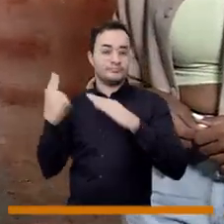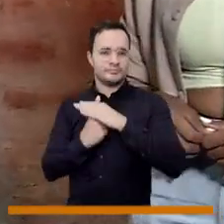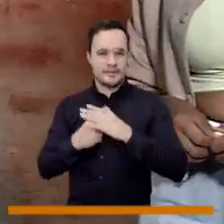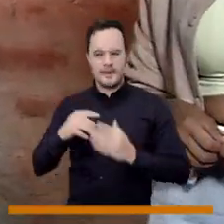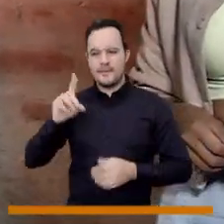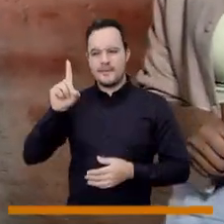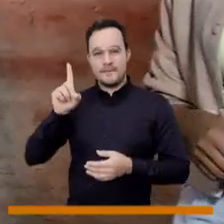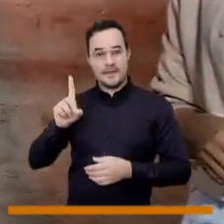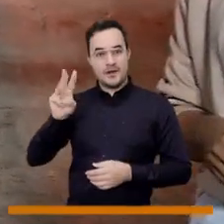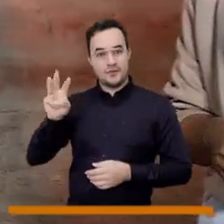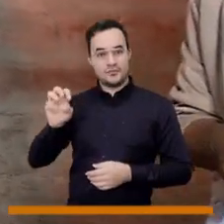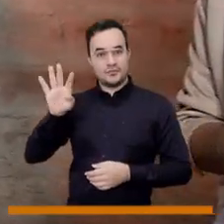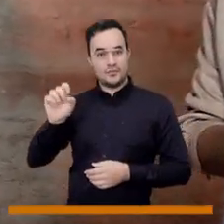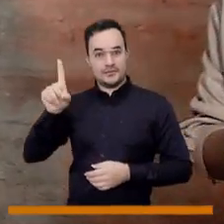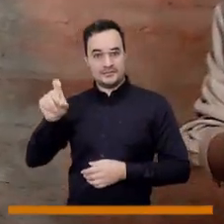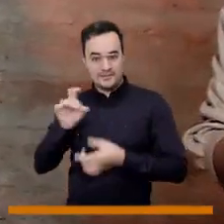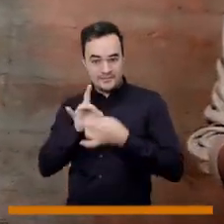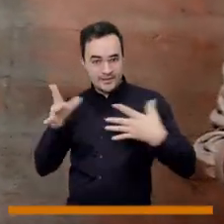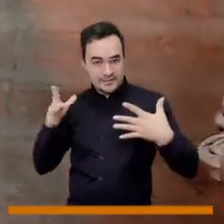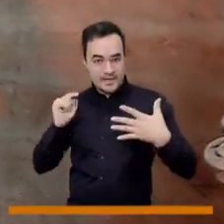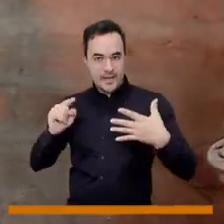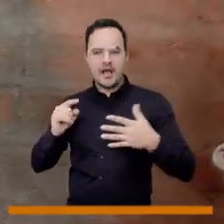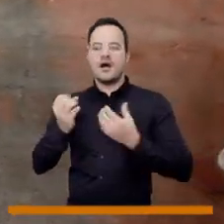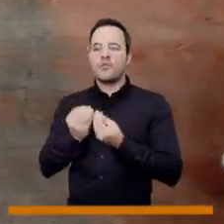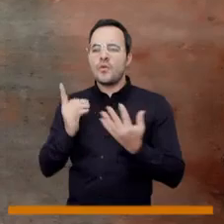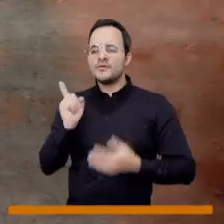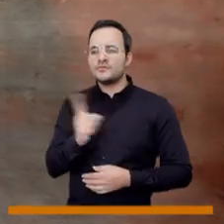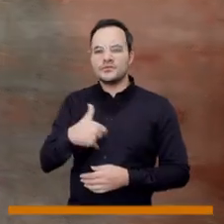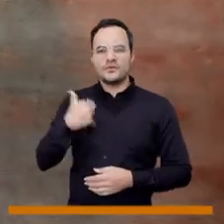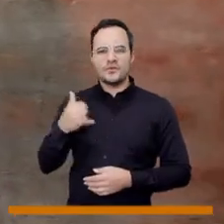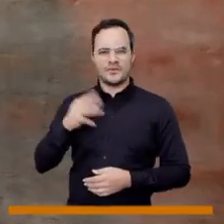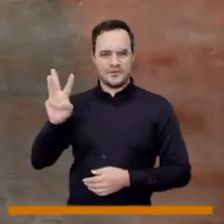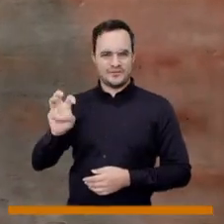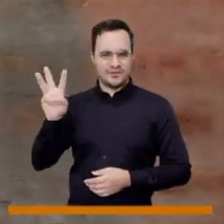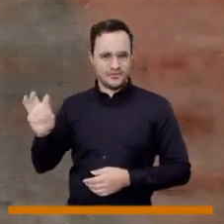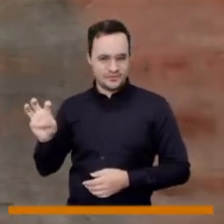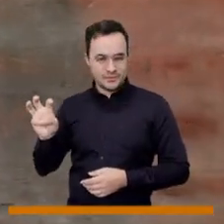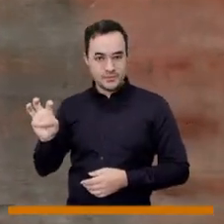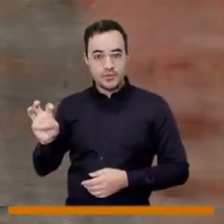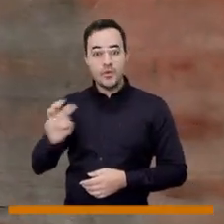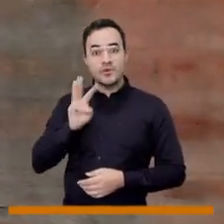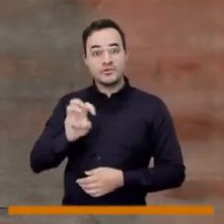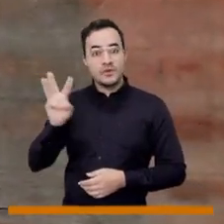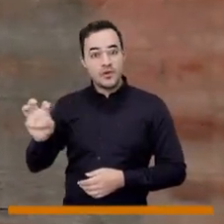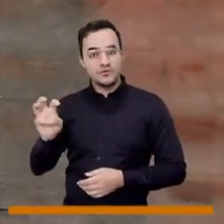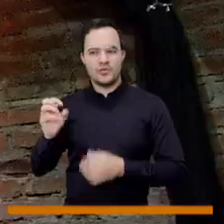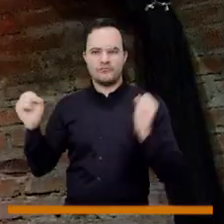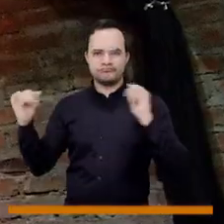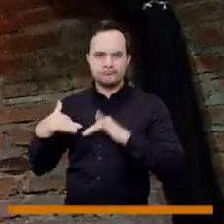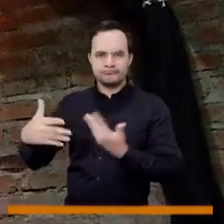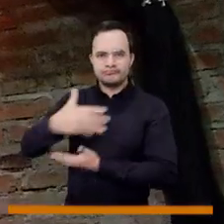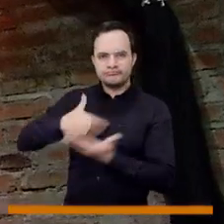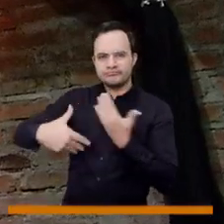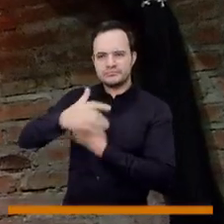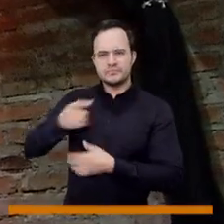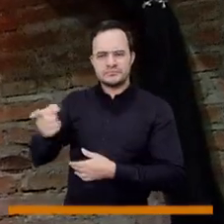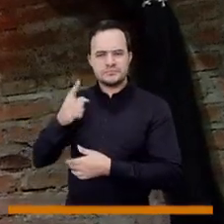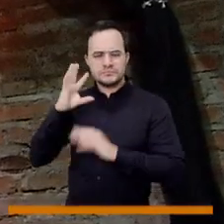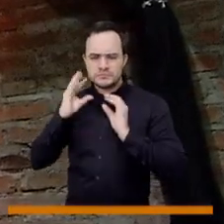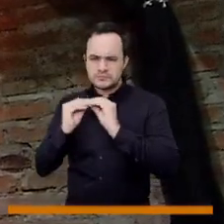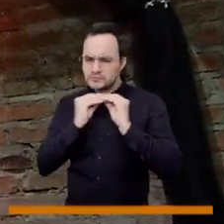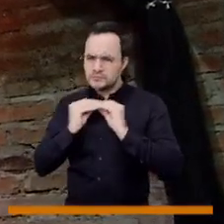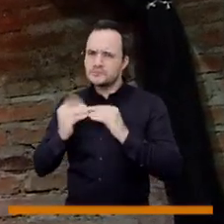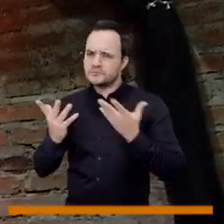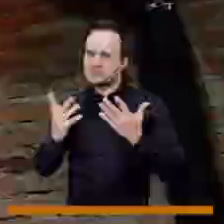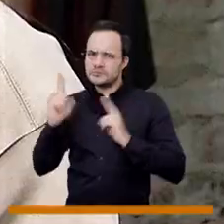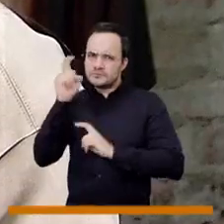en 1996 con 88 jóvenes. ¿Sí? 88 jóvenes se propusieron también generar un